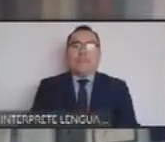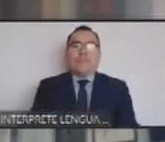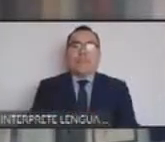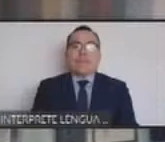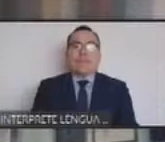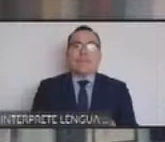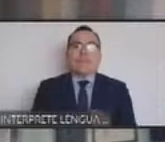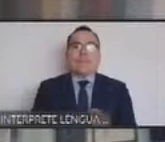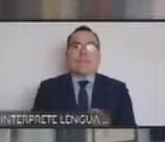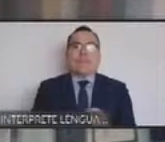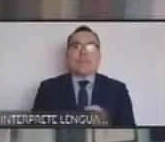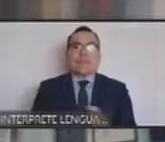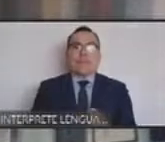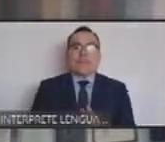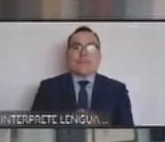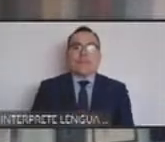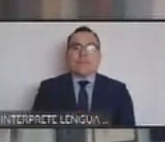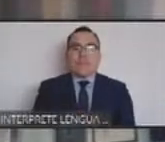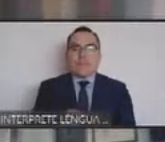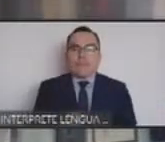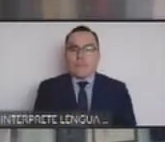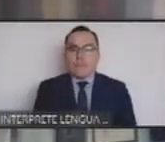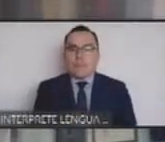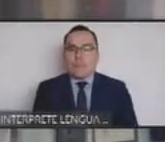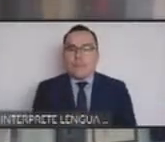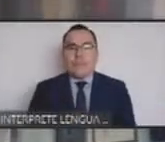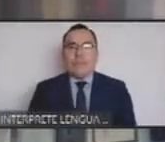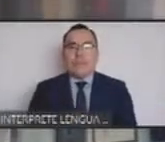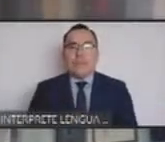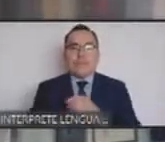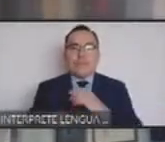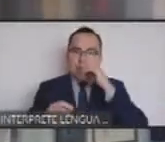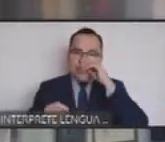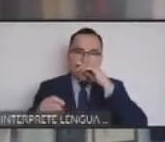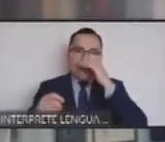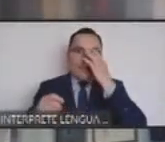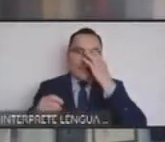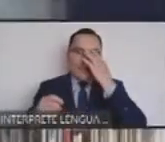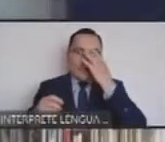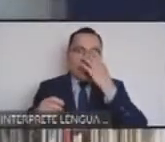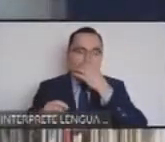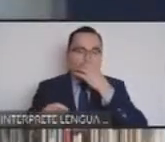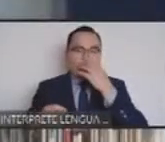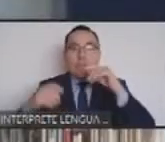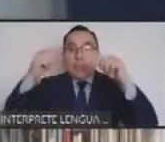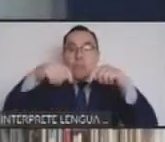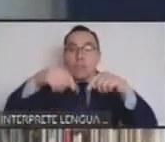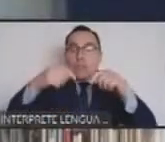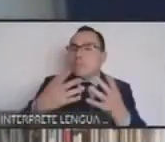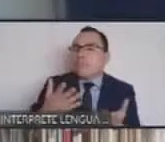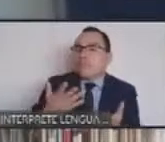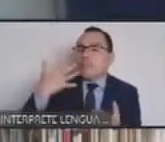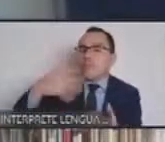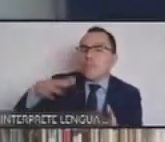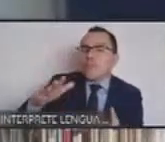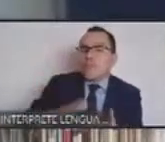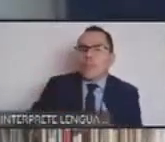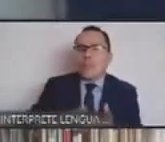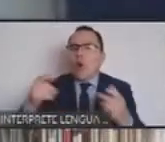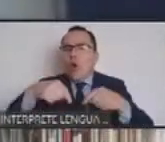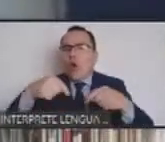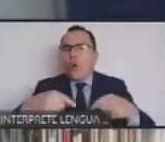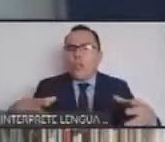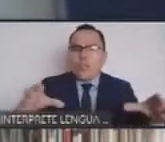¿Son más eficaces para mejorar la confianza las medidas de prevención o de control? ¿Qué organismo es